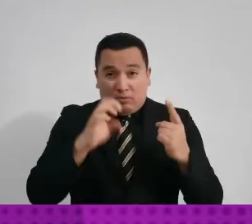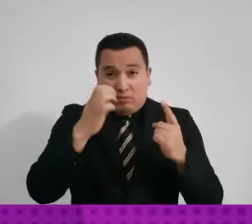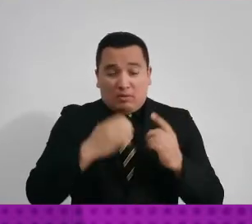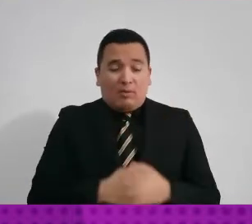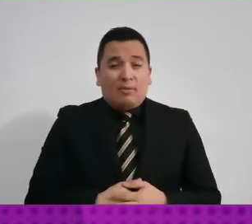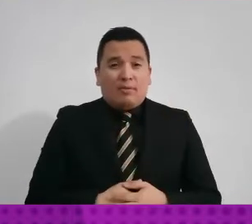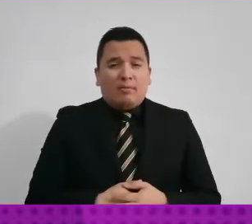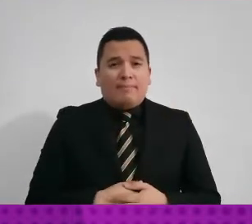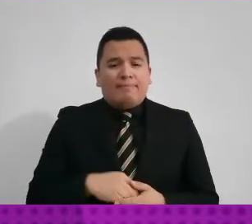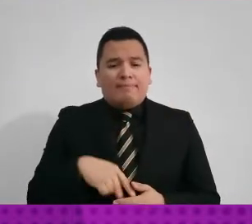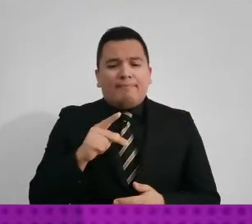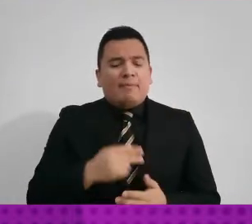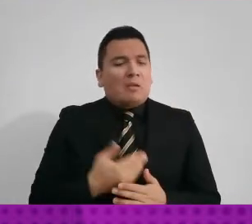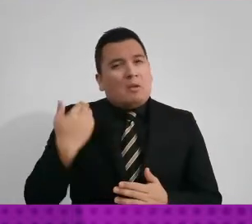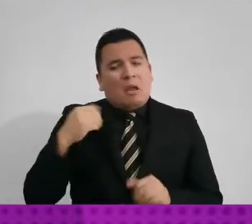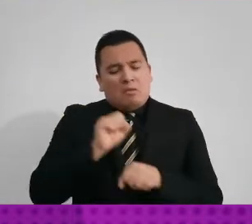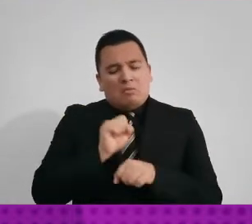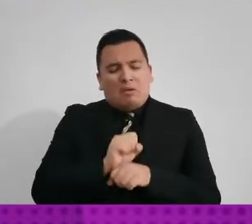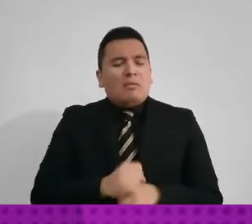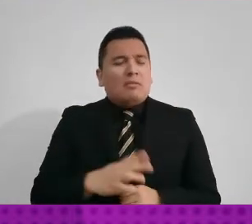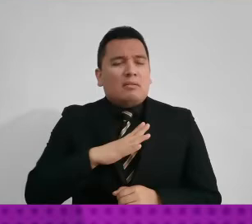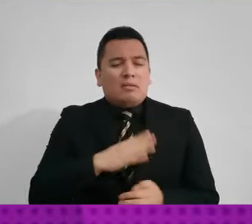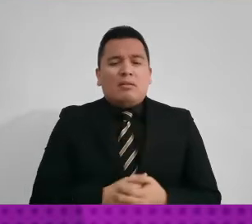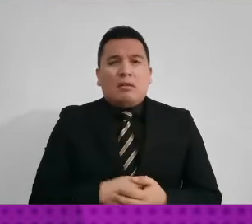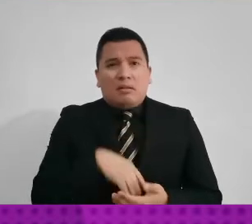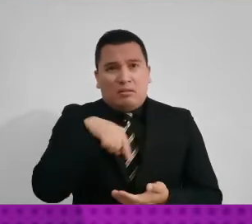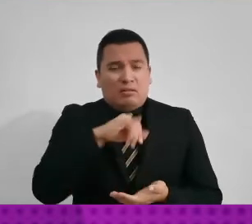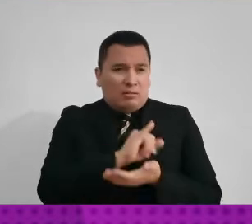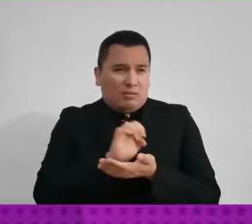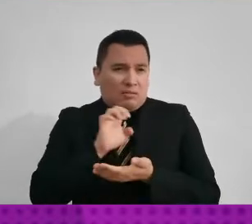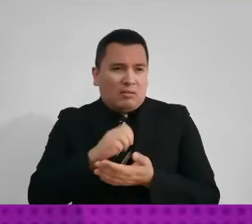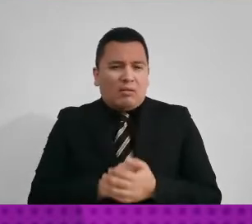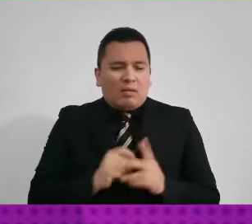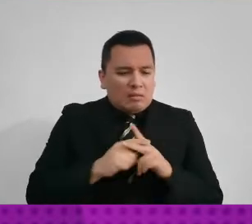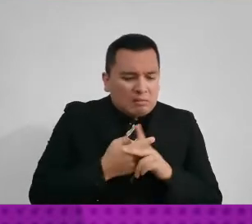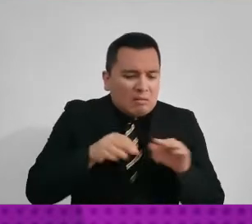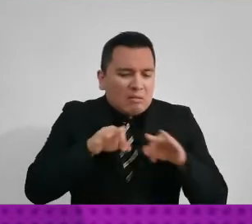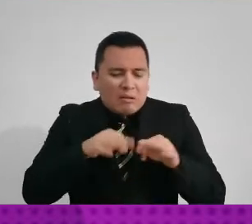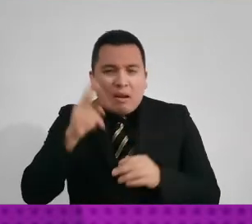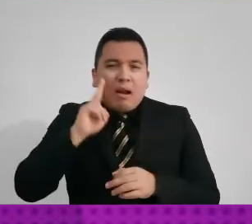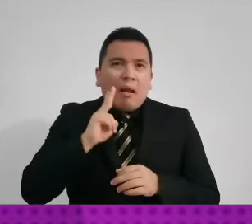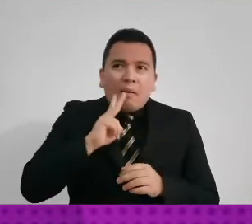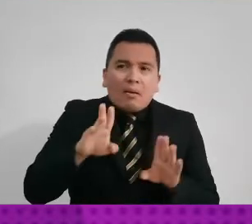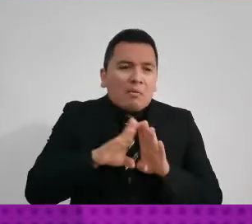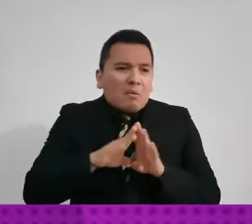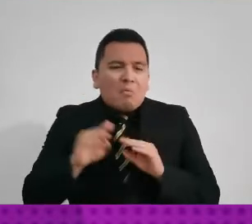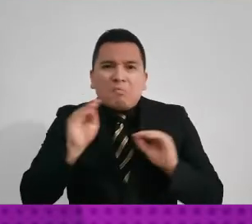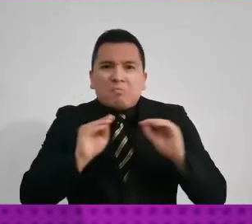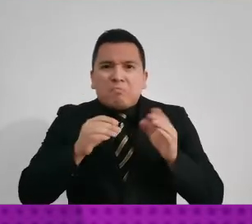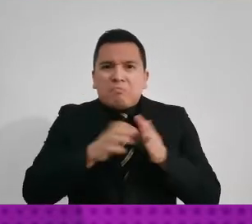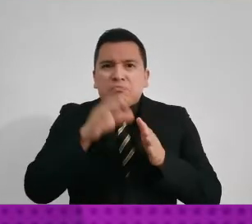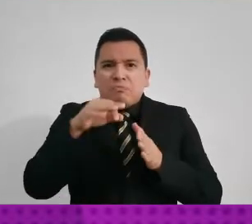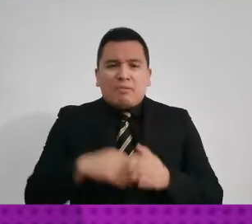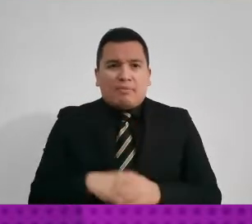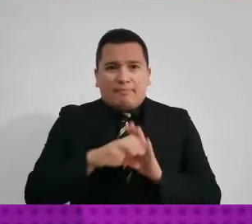día 1 de enero, bueno, pues hace ya algunas semanas que el Instituto Electoral de Coahuila ha estado trabajando ya en la organización de este